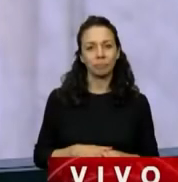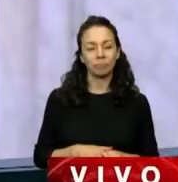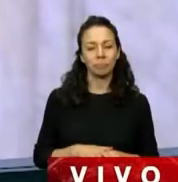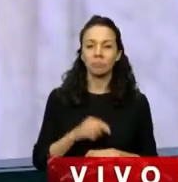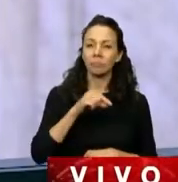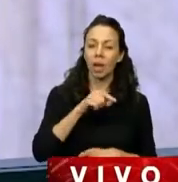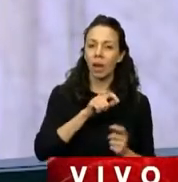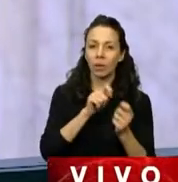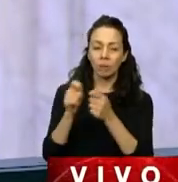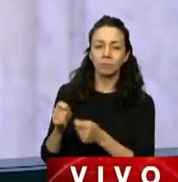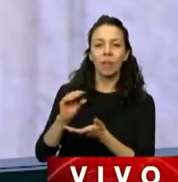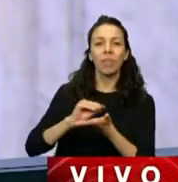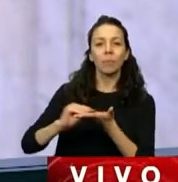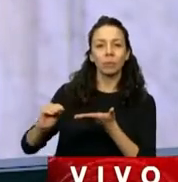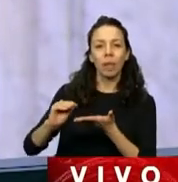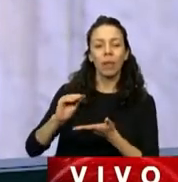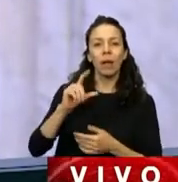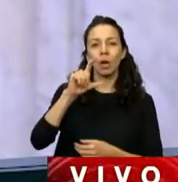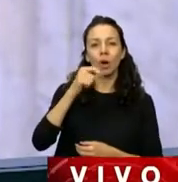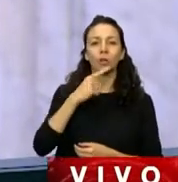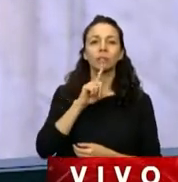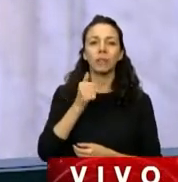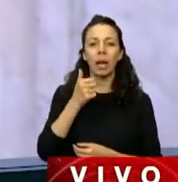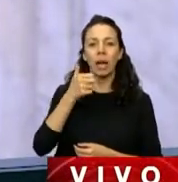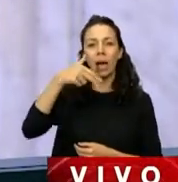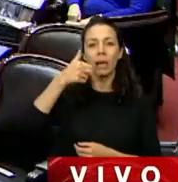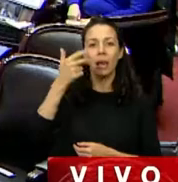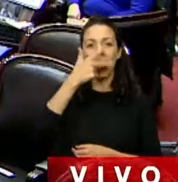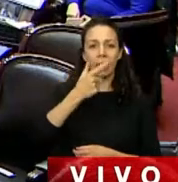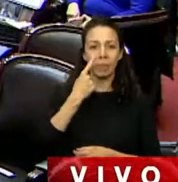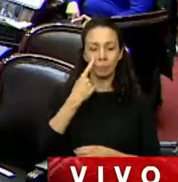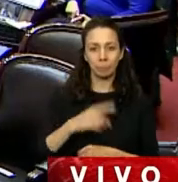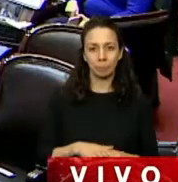Tiene la palabra ahora la diputada Anaí Costa.